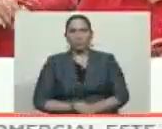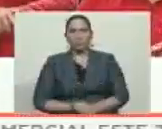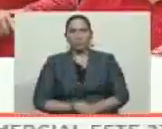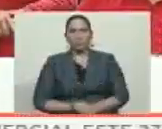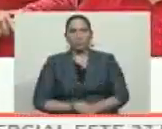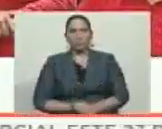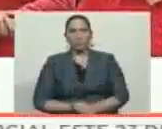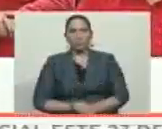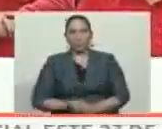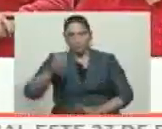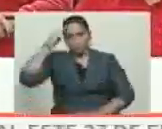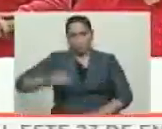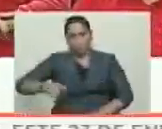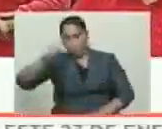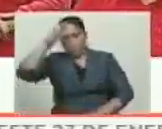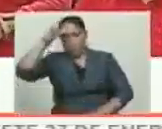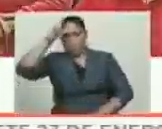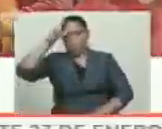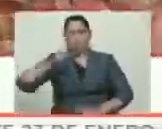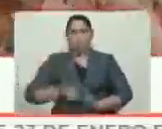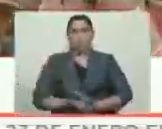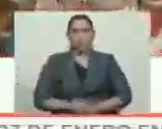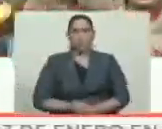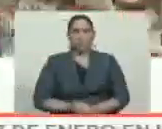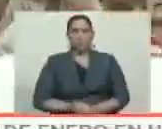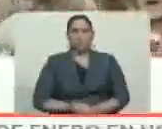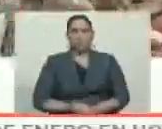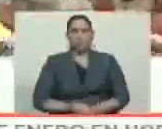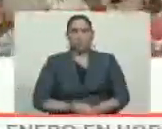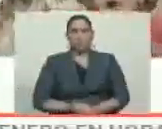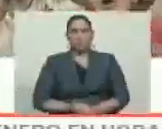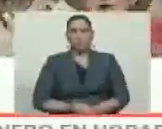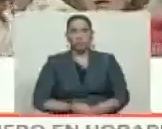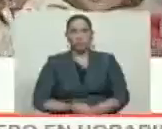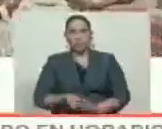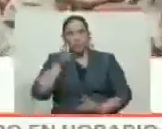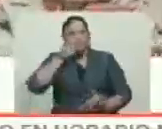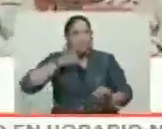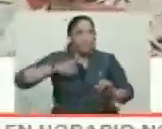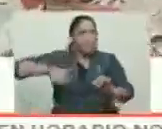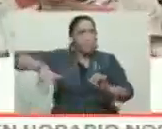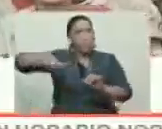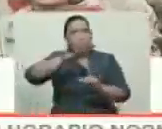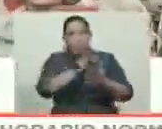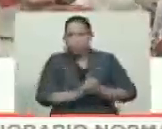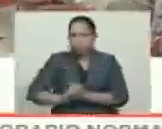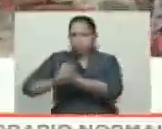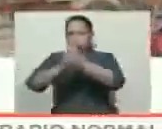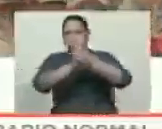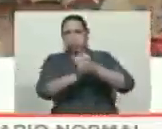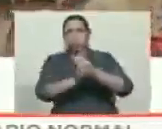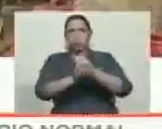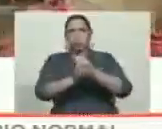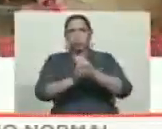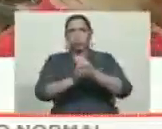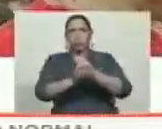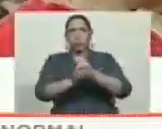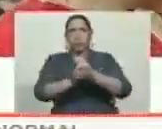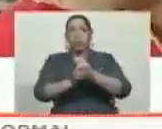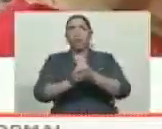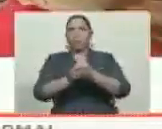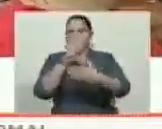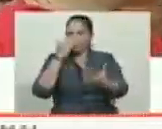La milicia nacional bolivariana, el pueblo todo unido para